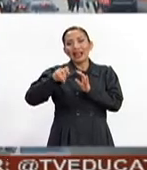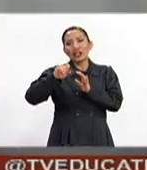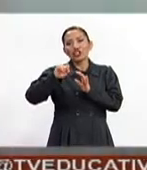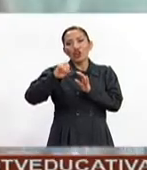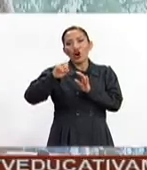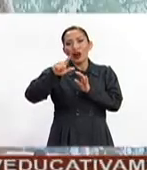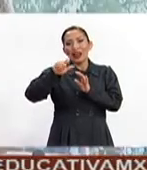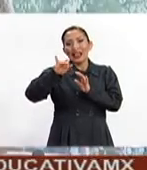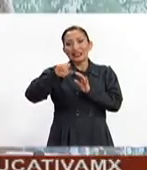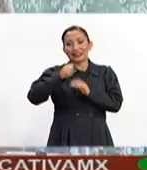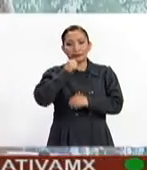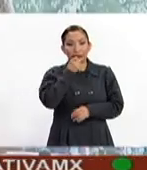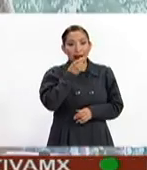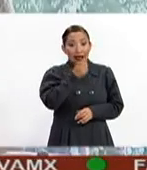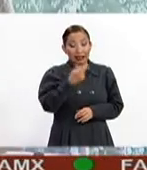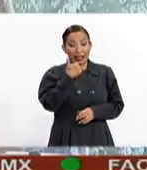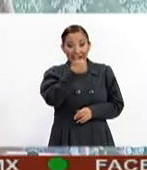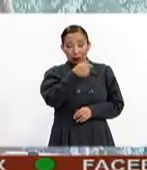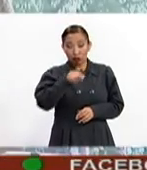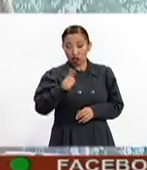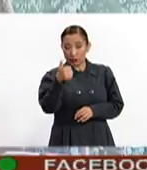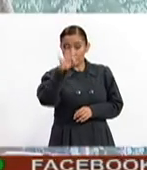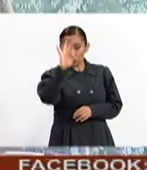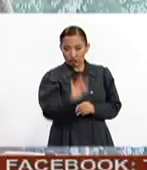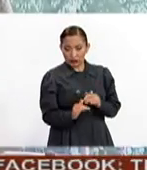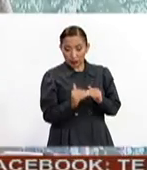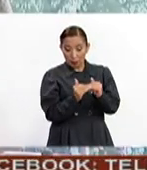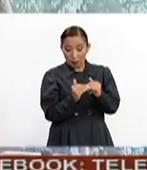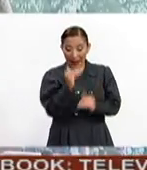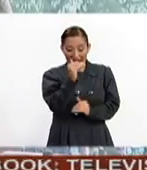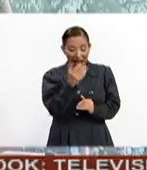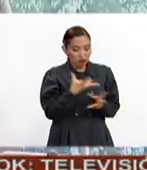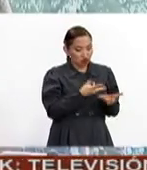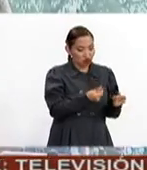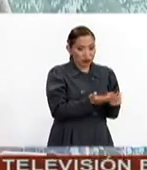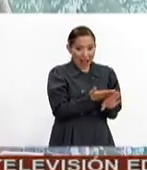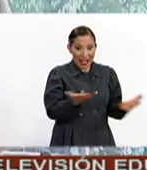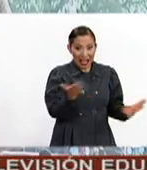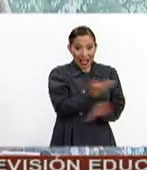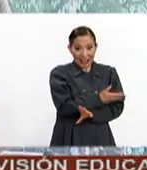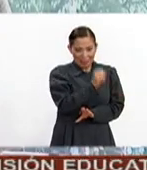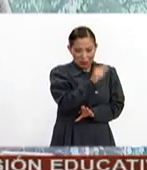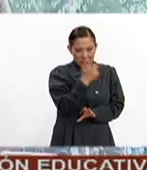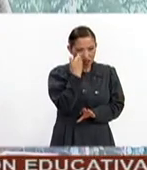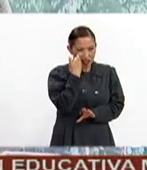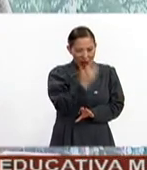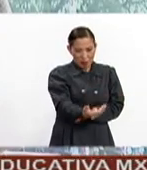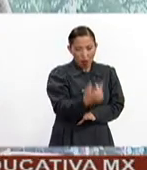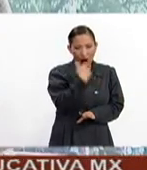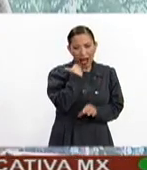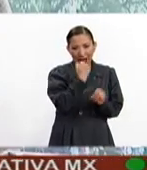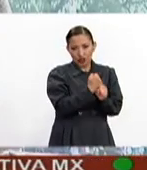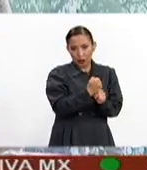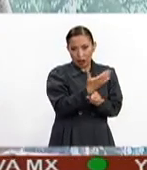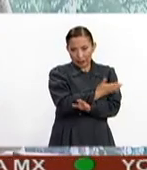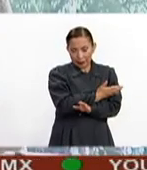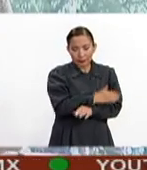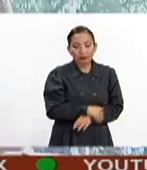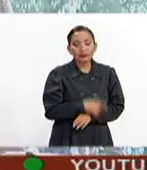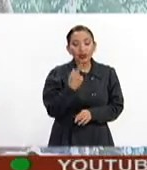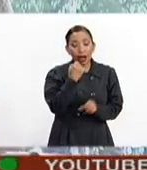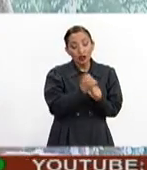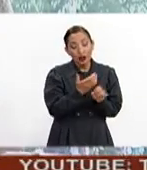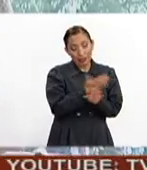Trejo. Lo cual es 6.3% superior a la derrama que tuvimos en esta misma temporada el año pasado. Y